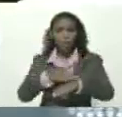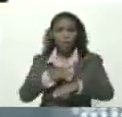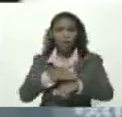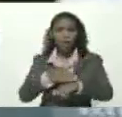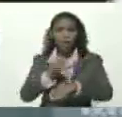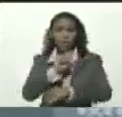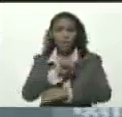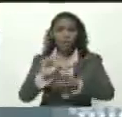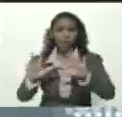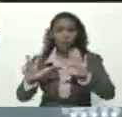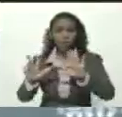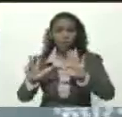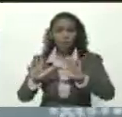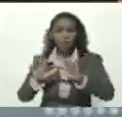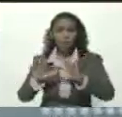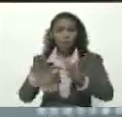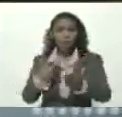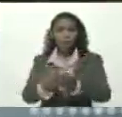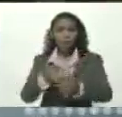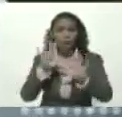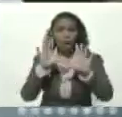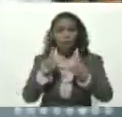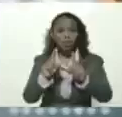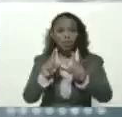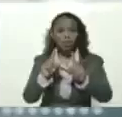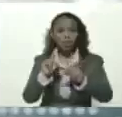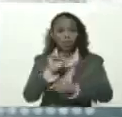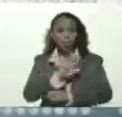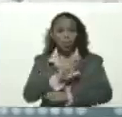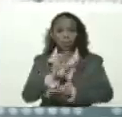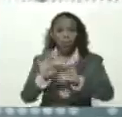18, a las 11:59,